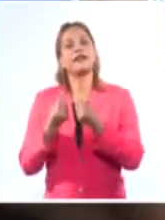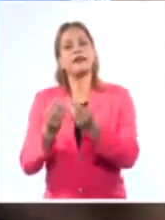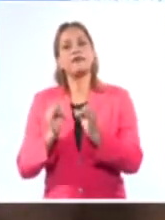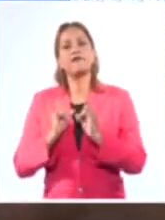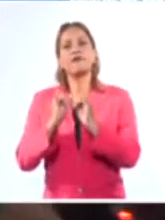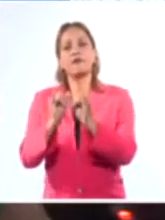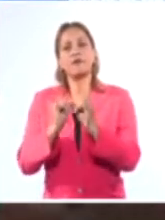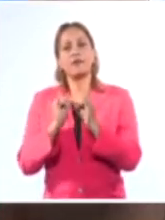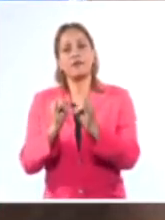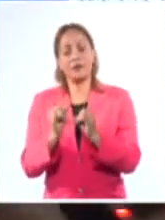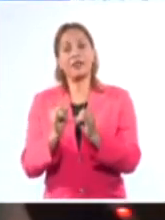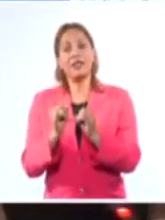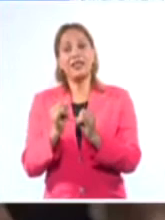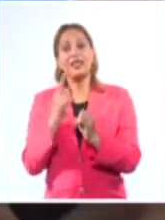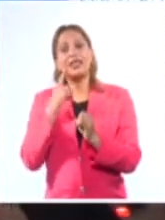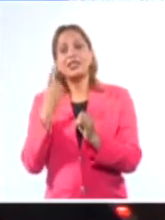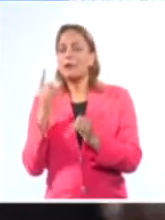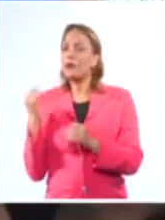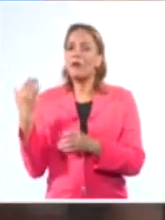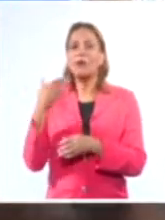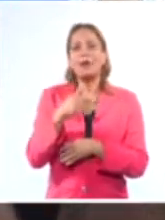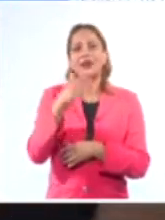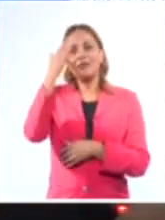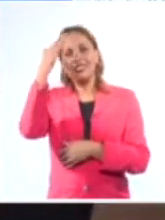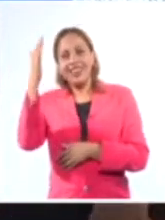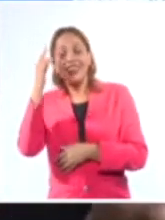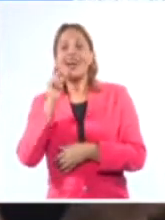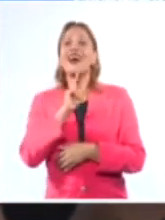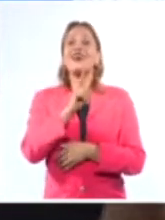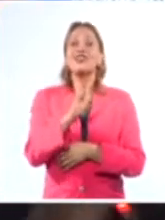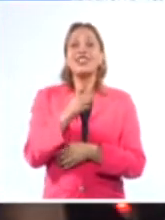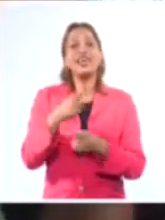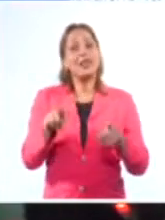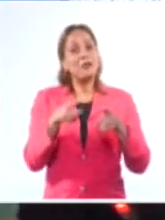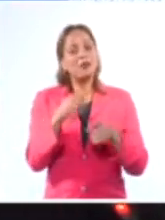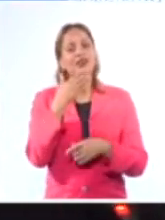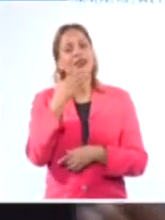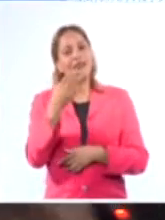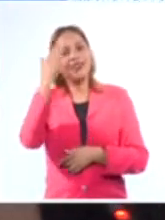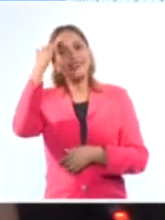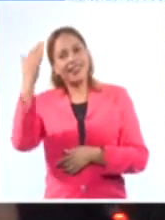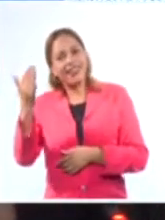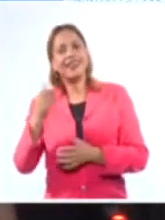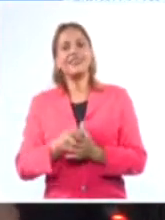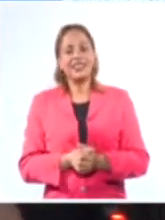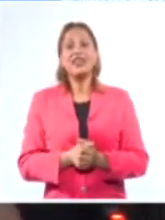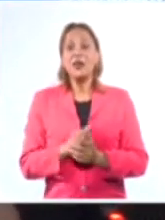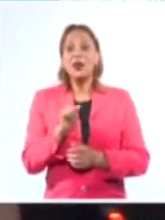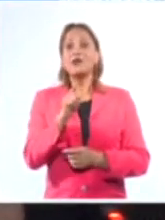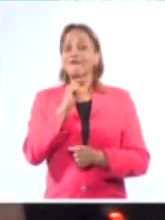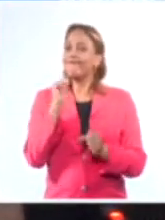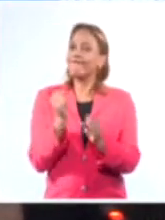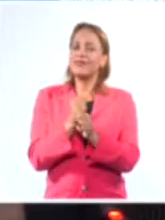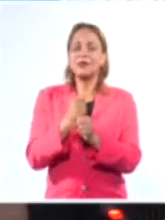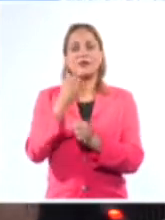Y cuando ellos pasan, me felicitan, me saludan. Ah, usted es el musicalizador, qué bueno, gracias por mira, hecho, por